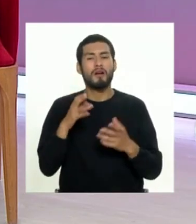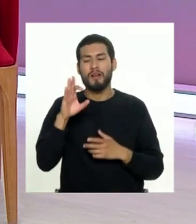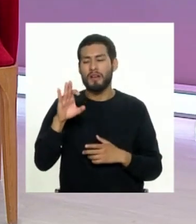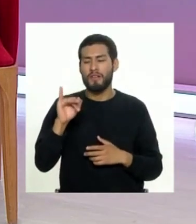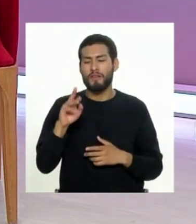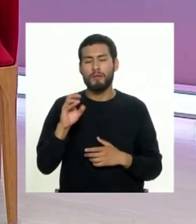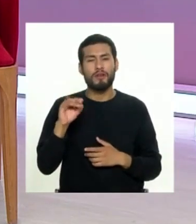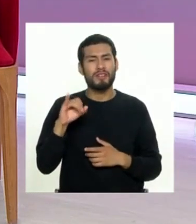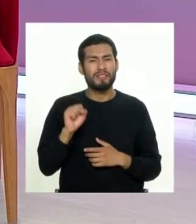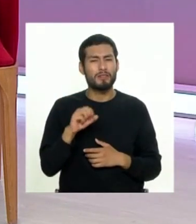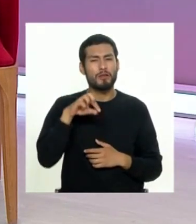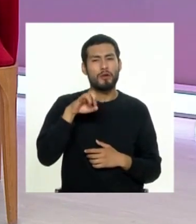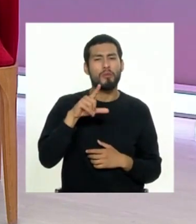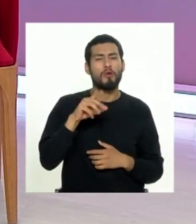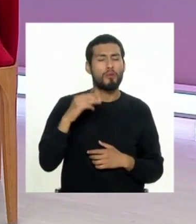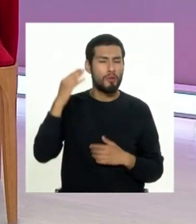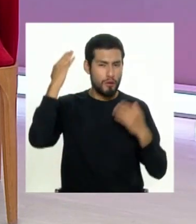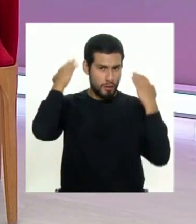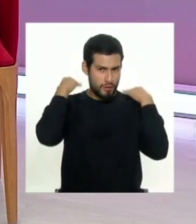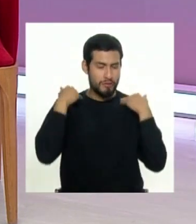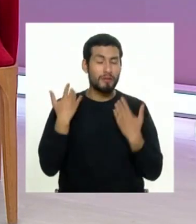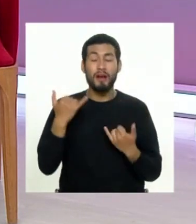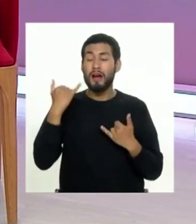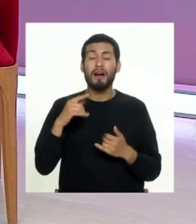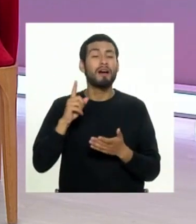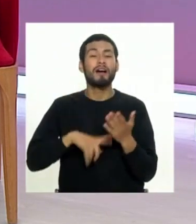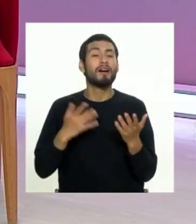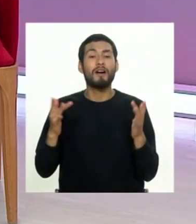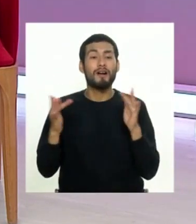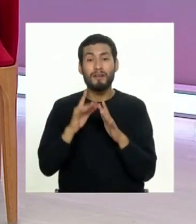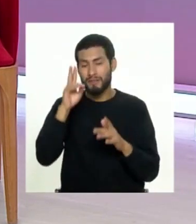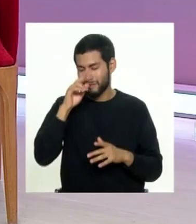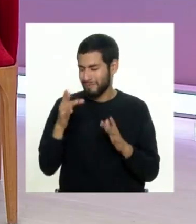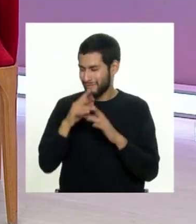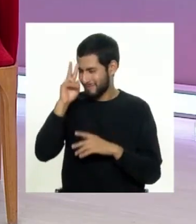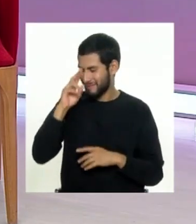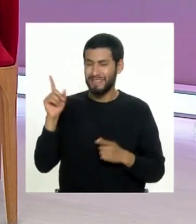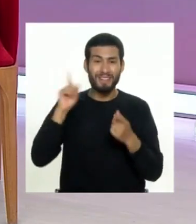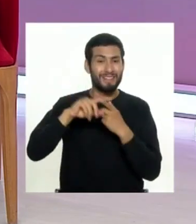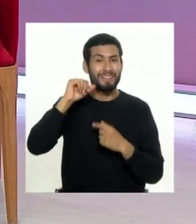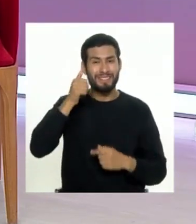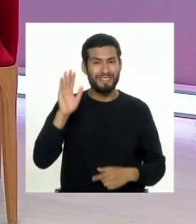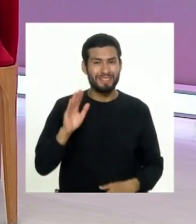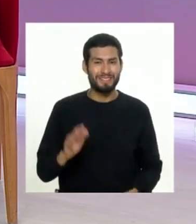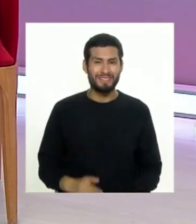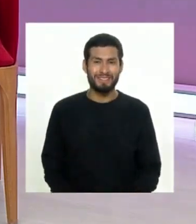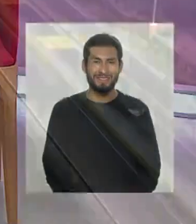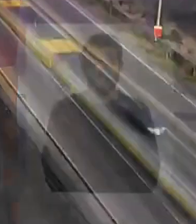fibrosis pulmonar. Y no hay más tiempo para más. Nos conectamos con Conecta Perú. Hasta mañana.